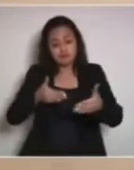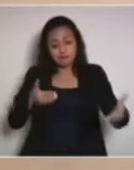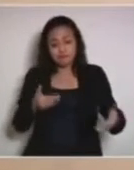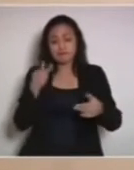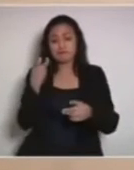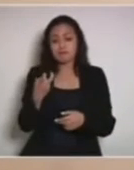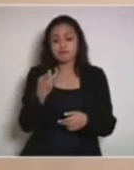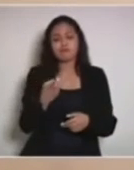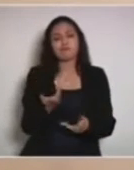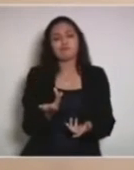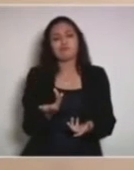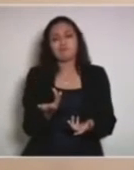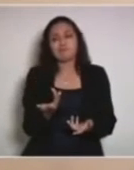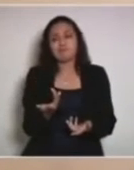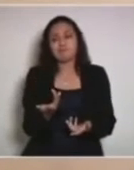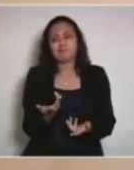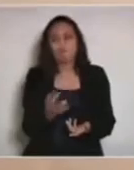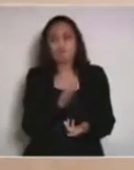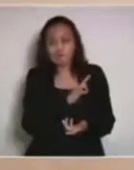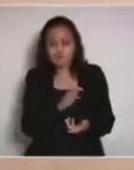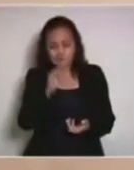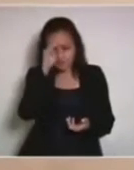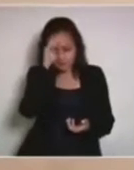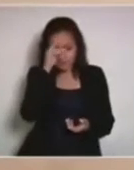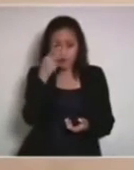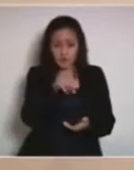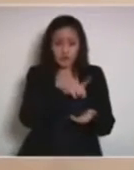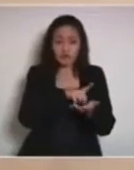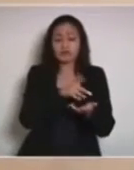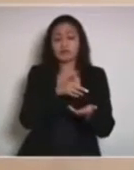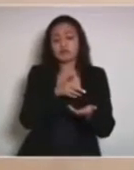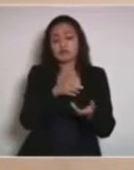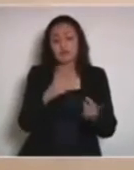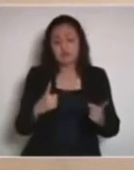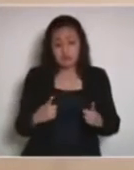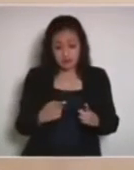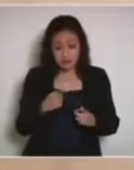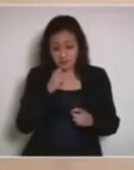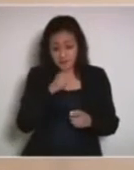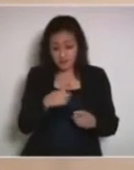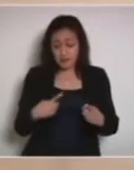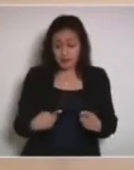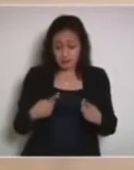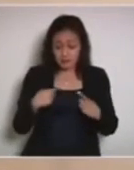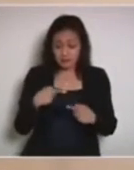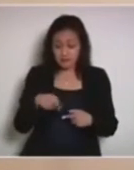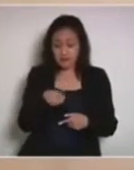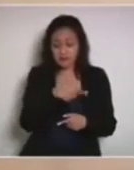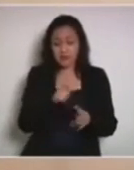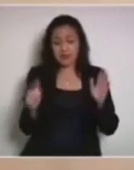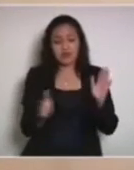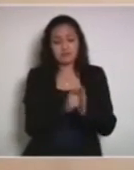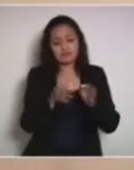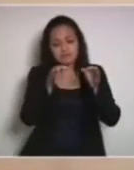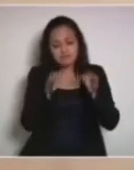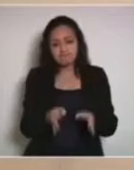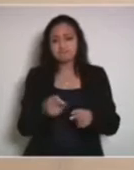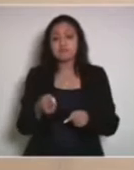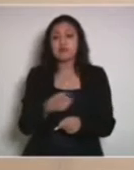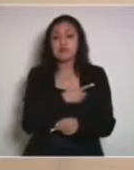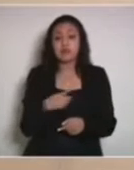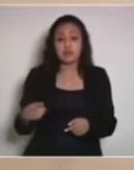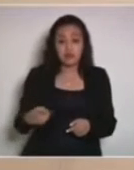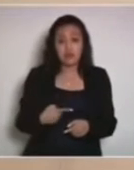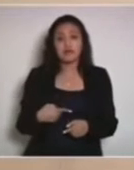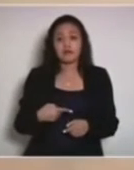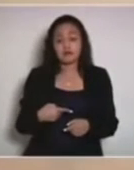es a condición de que sus direcciones garanticen la legalidad y en la legalidad va que